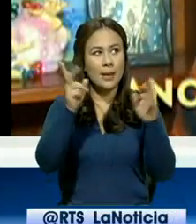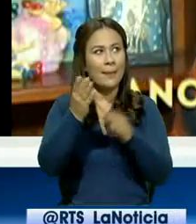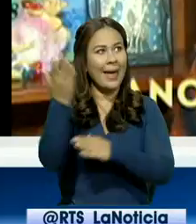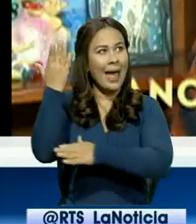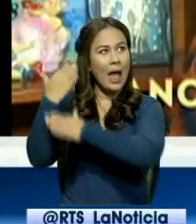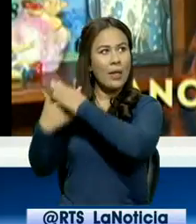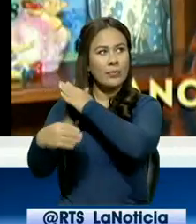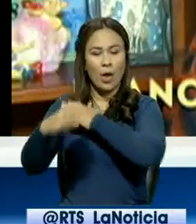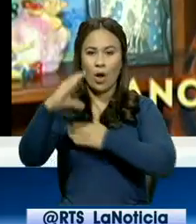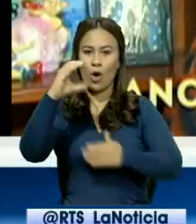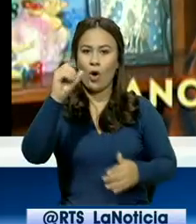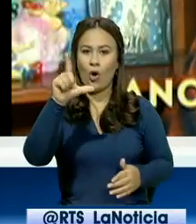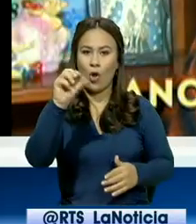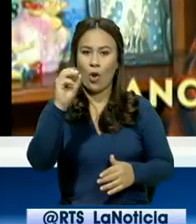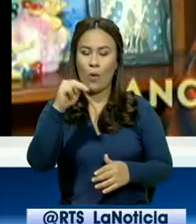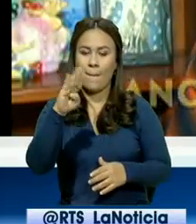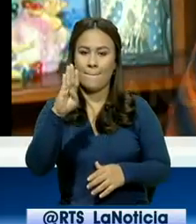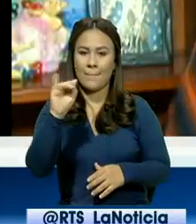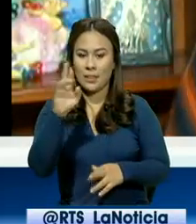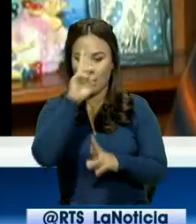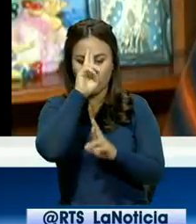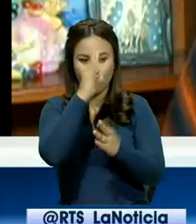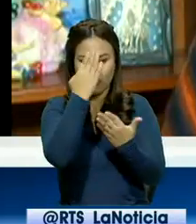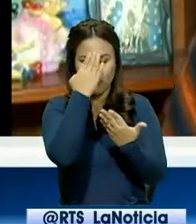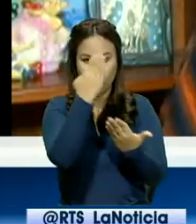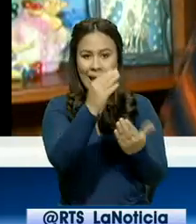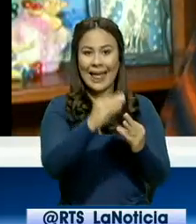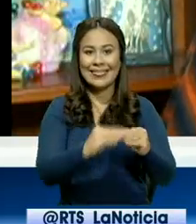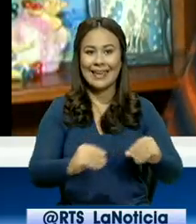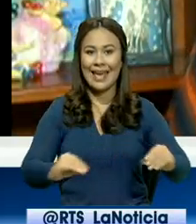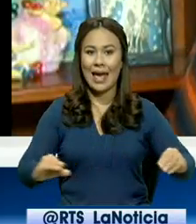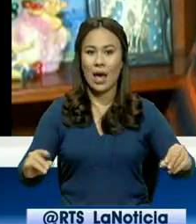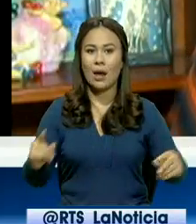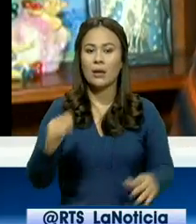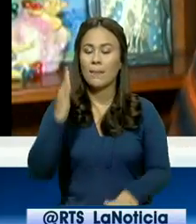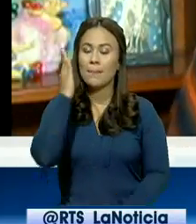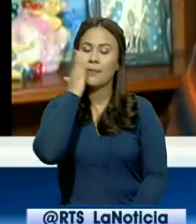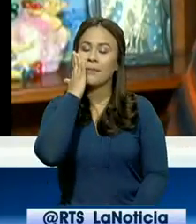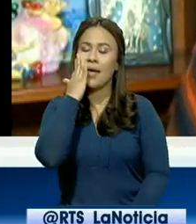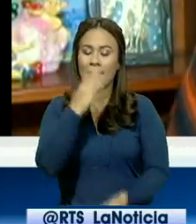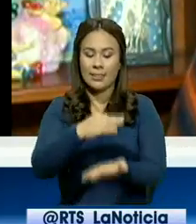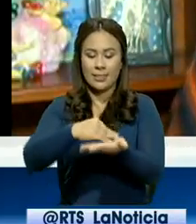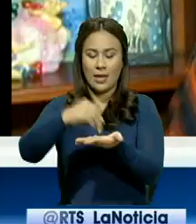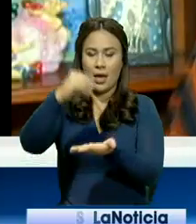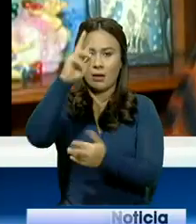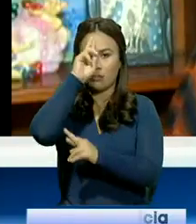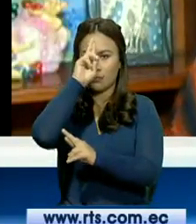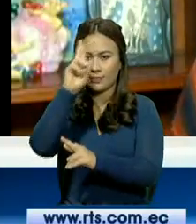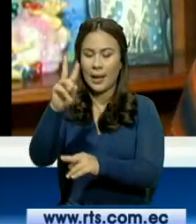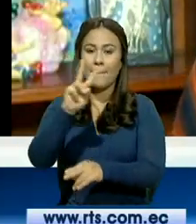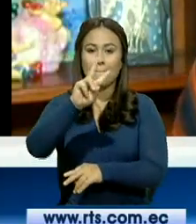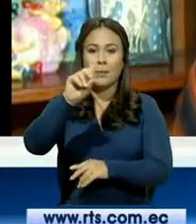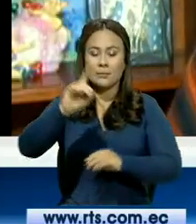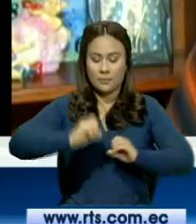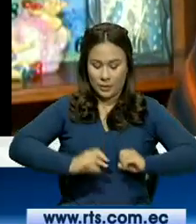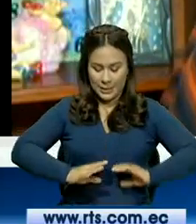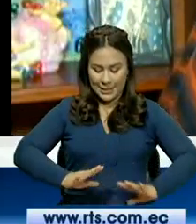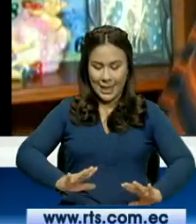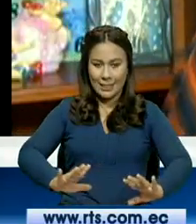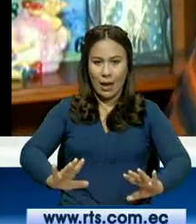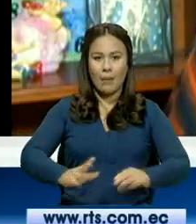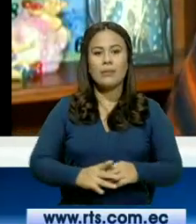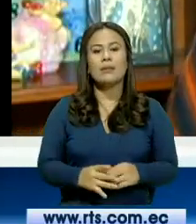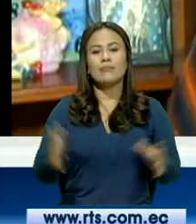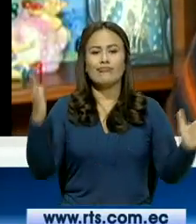precolombino, desde el homenaje a la Madre Tierra, porque es el solsticio de verano, ¿no es cierto?, el 21 de septiembre, que